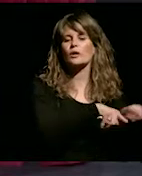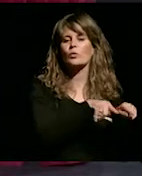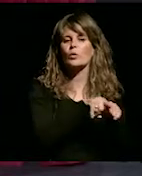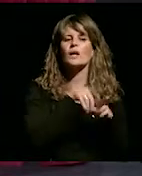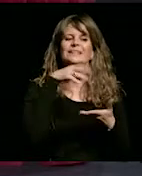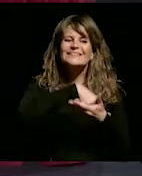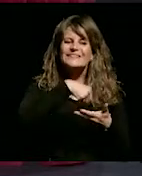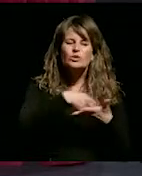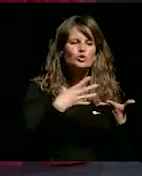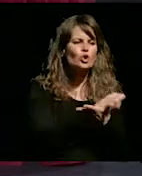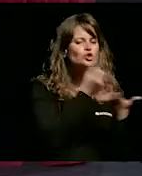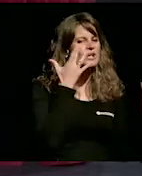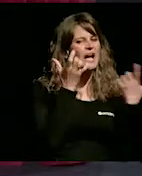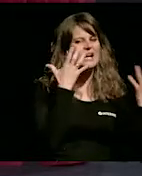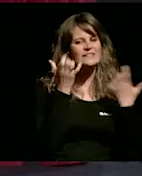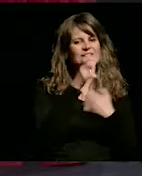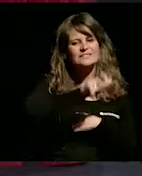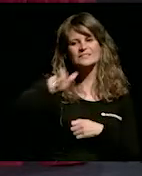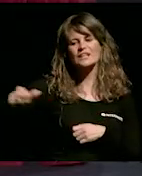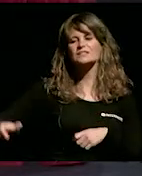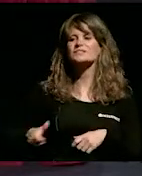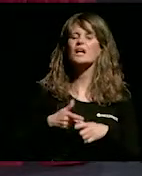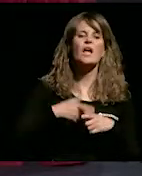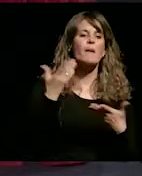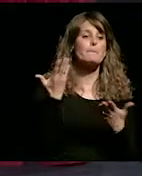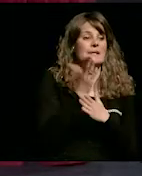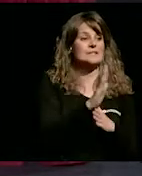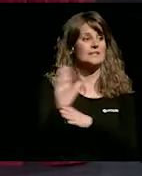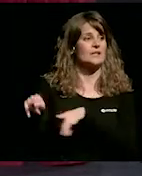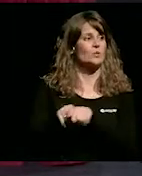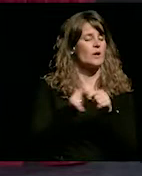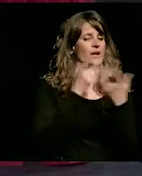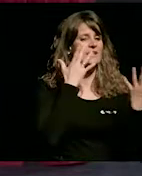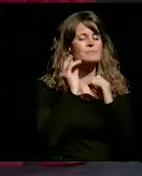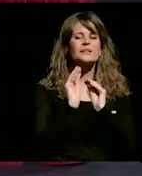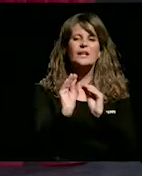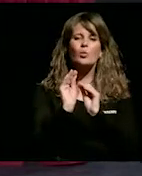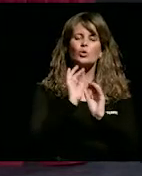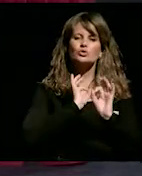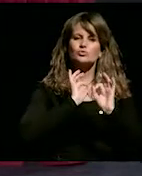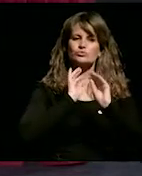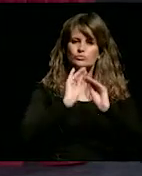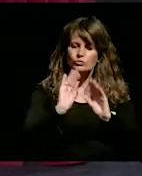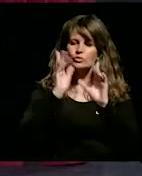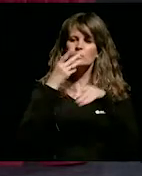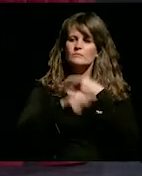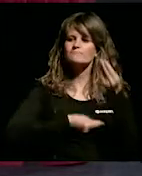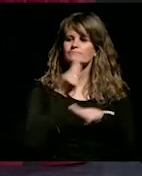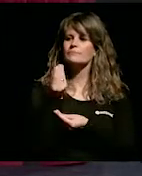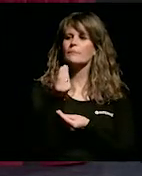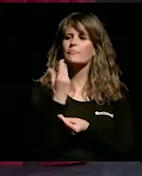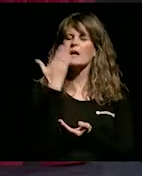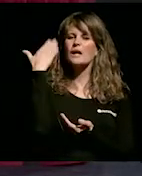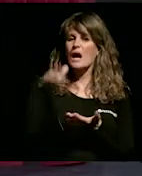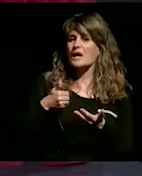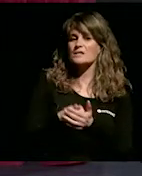incluye a todos los artistas que presentan sus espectáculos, porque desafortunadamente hasta entonces había una forma de presentar el